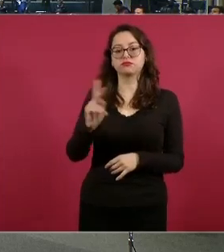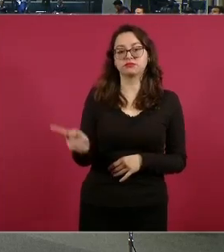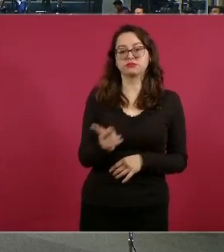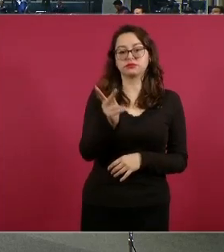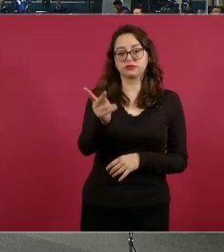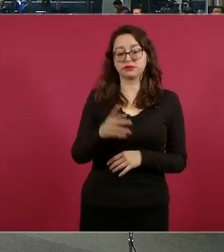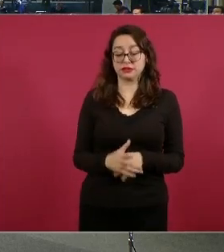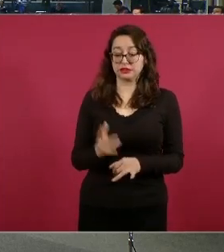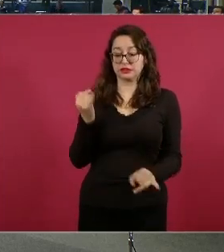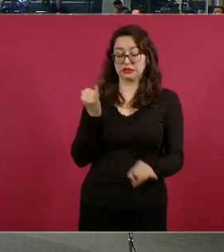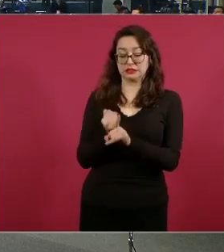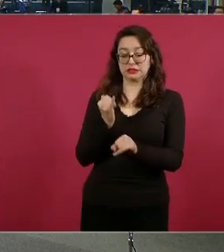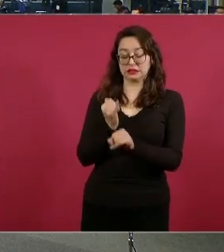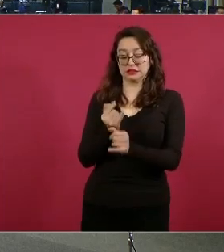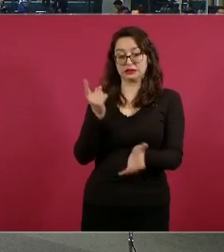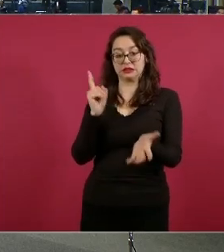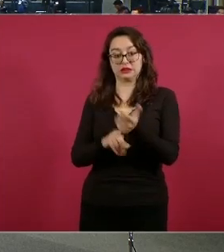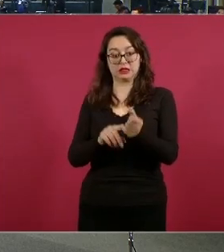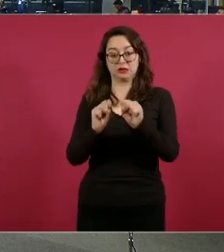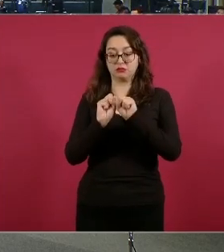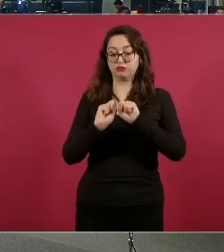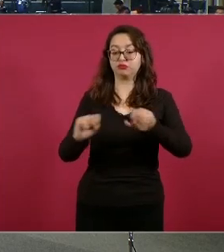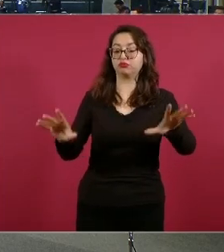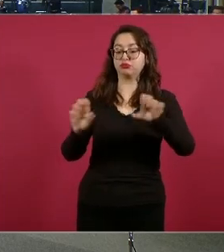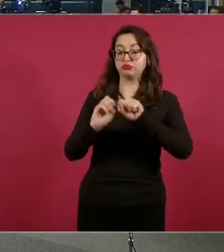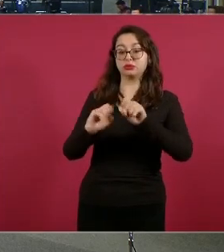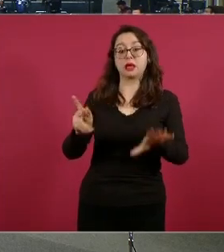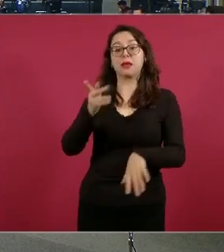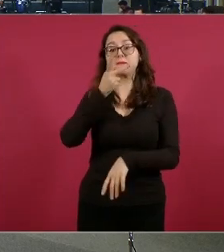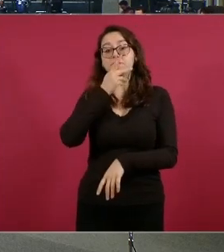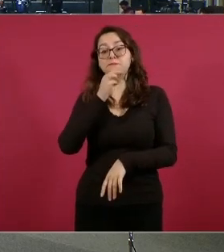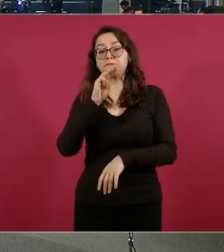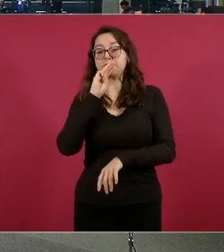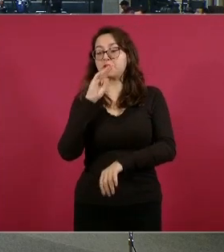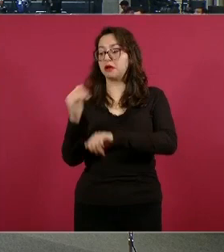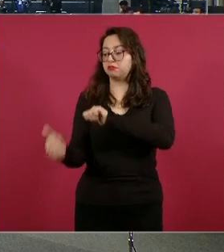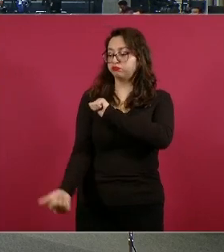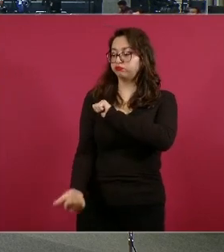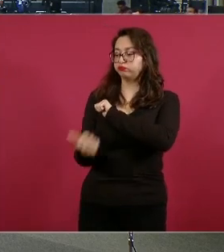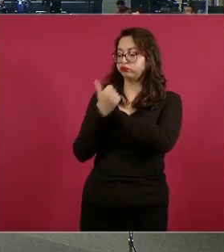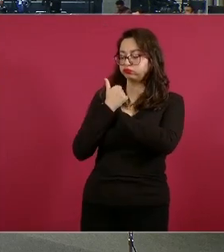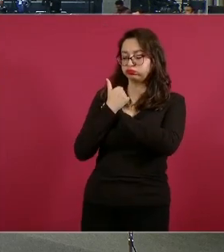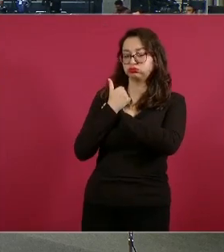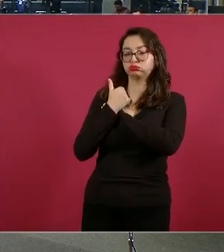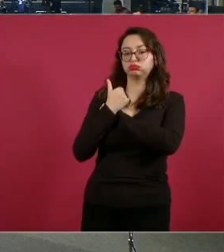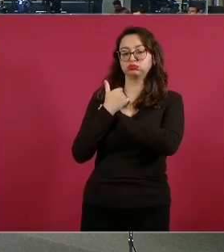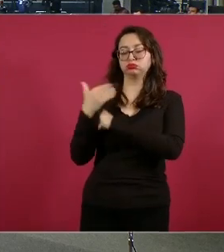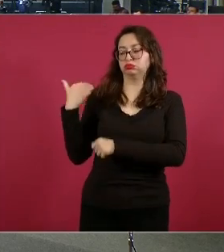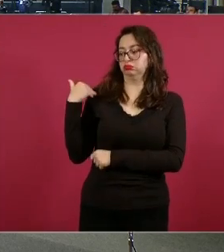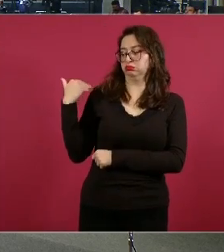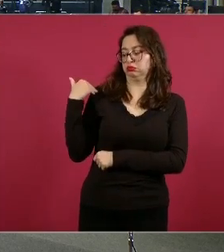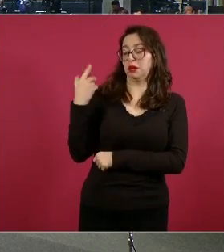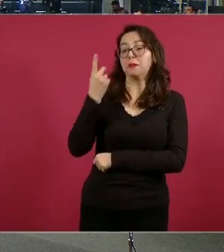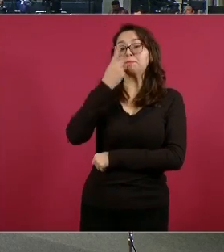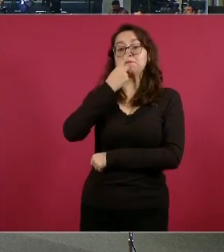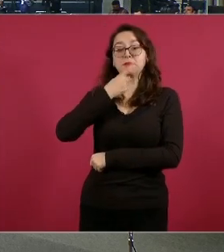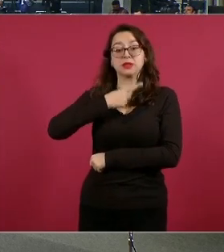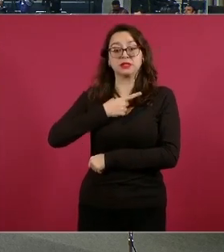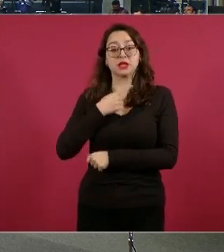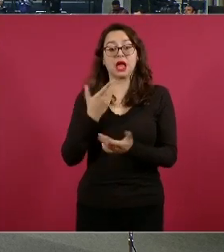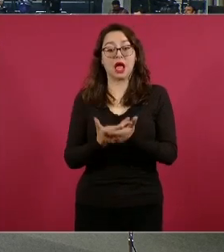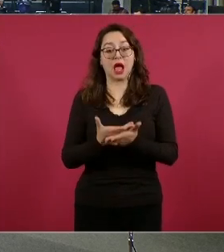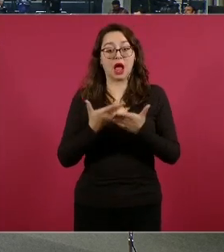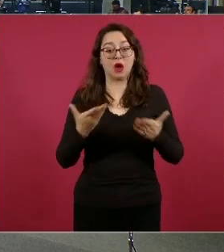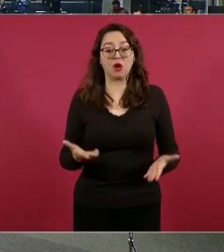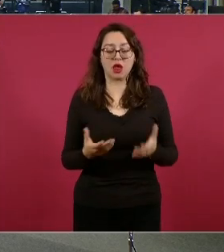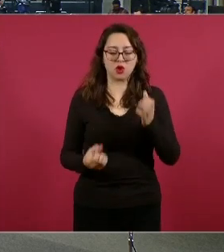sociales y algunos padres de familia me han contactado porque Se está diseñando ahora un